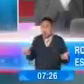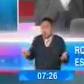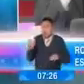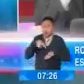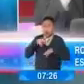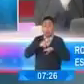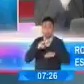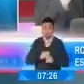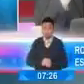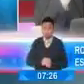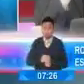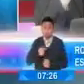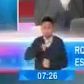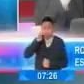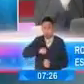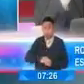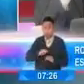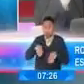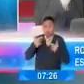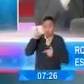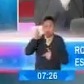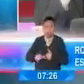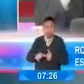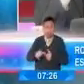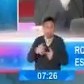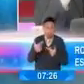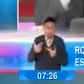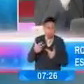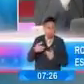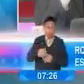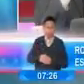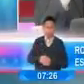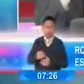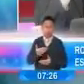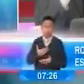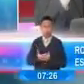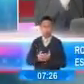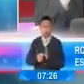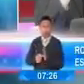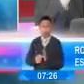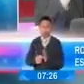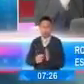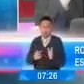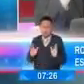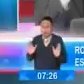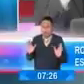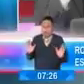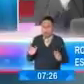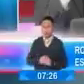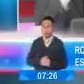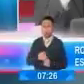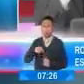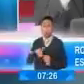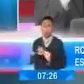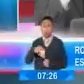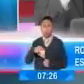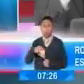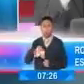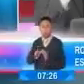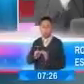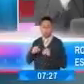normales, son conversaciones que uno tiene con otra persona que no constituyen y que no pueden tomarse y forjarse y forzar